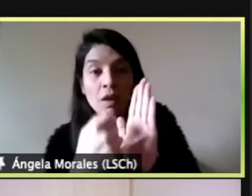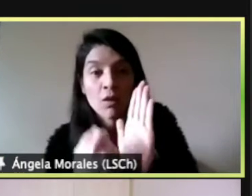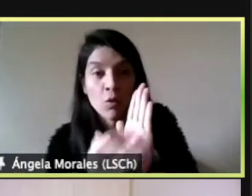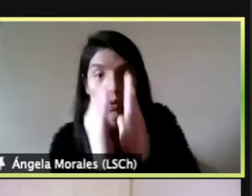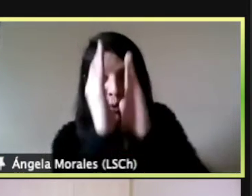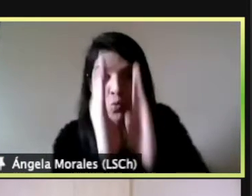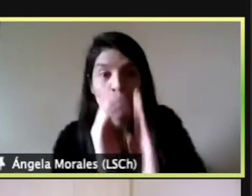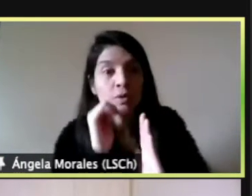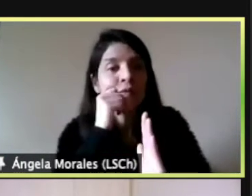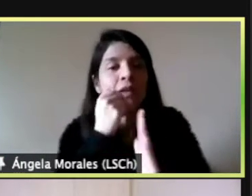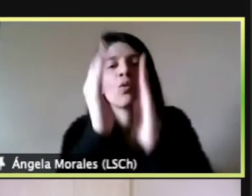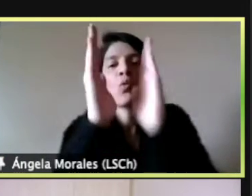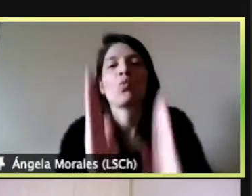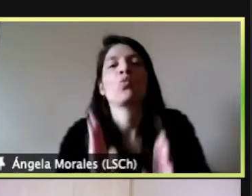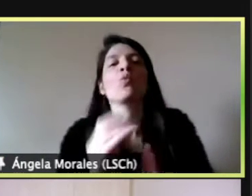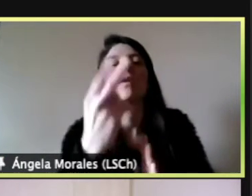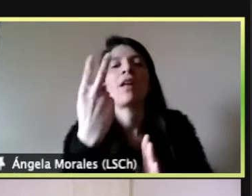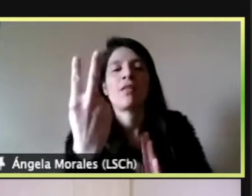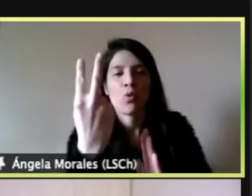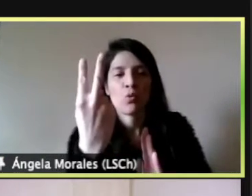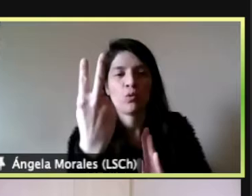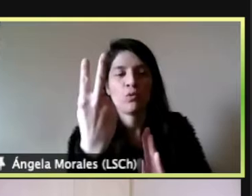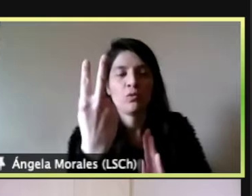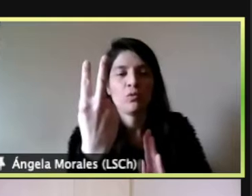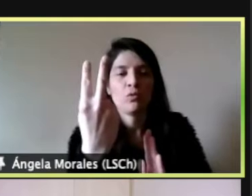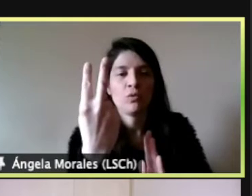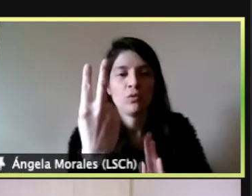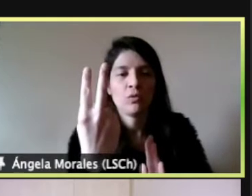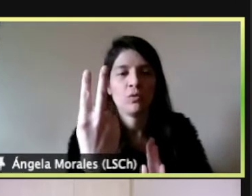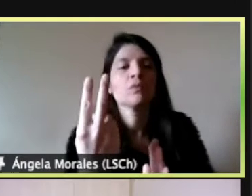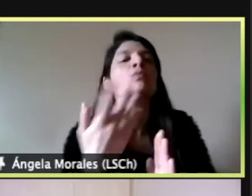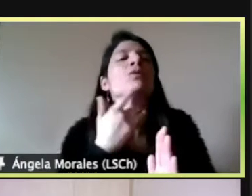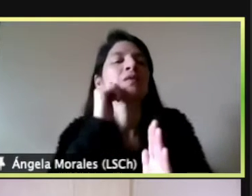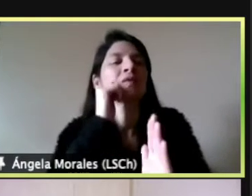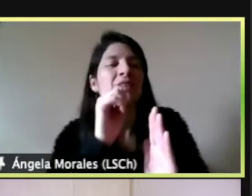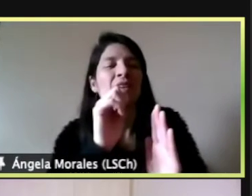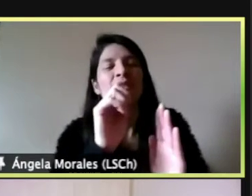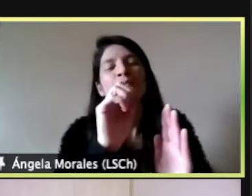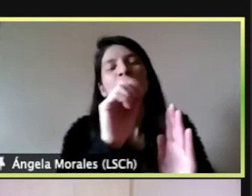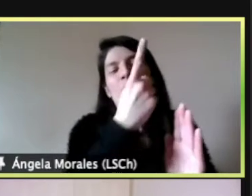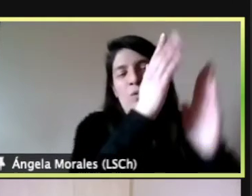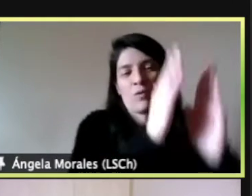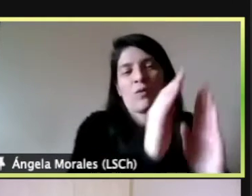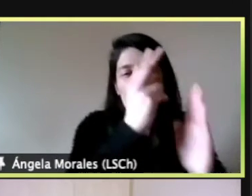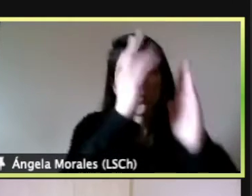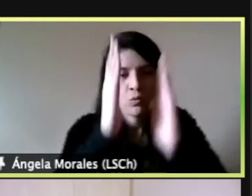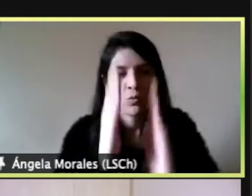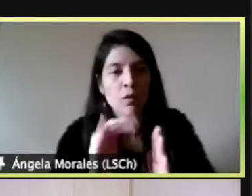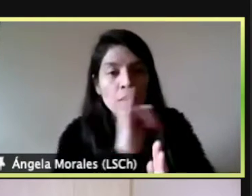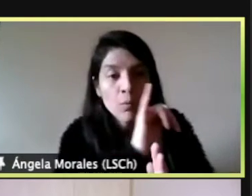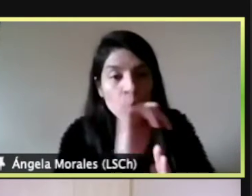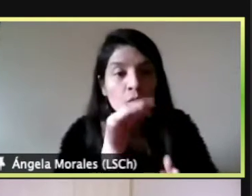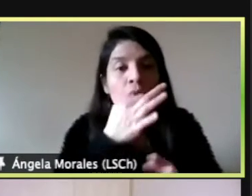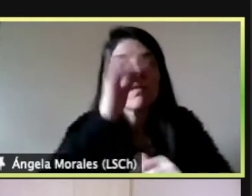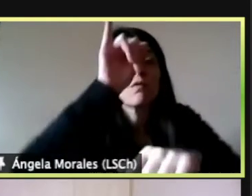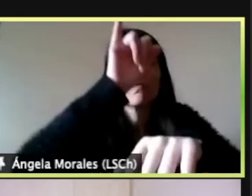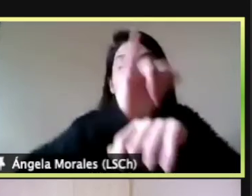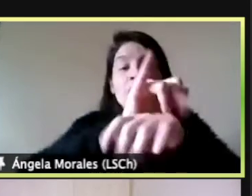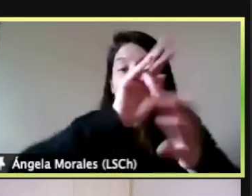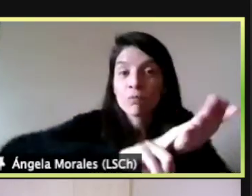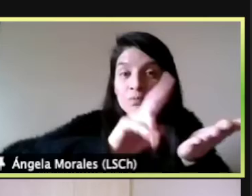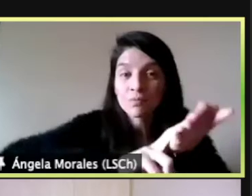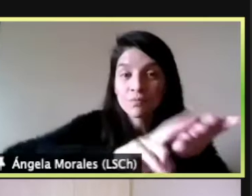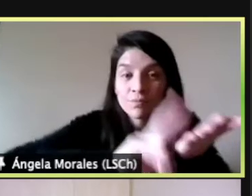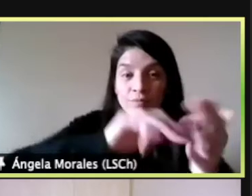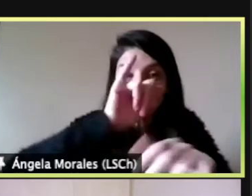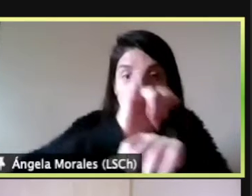siguiente columna. Y luego le voy a indicar si es verdadero o falso. O sea, voy a hacer una búsqueda que